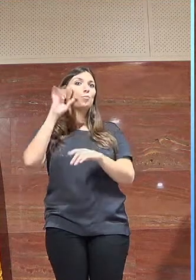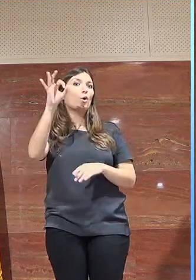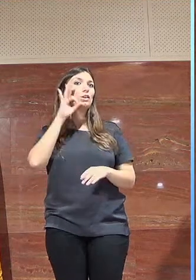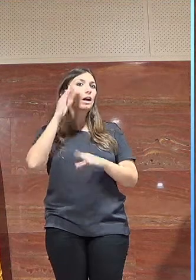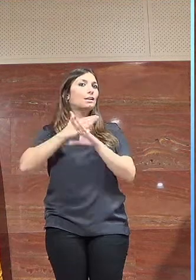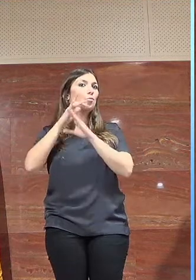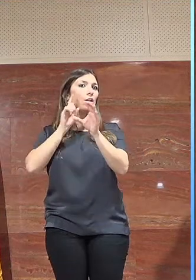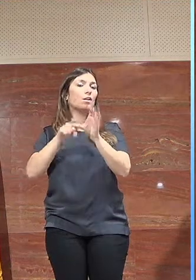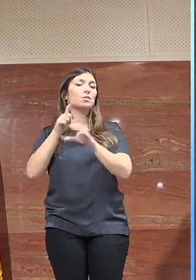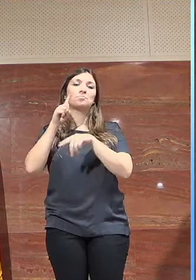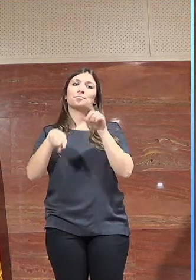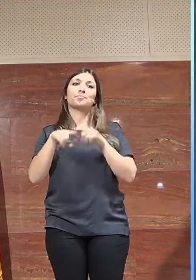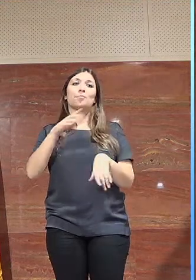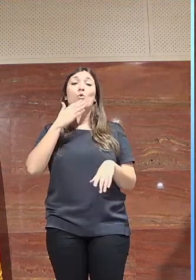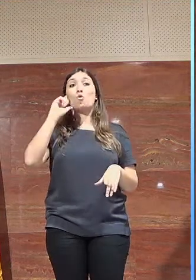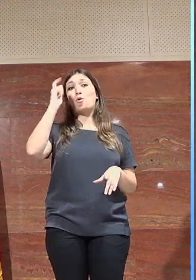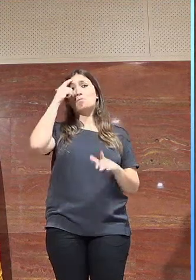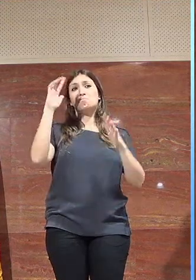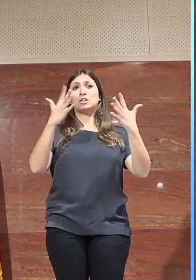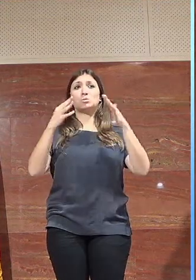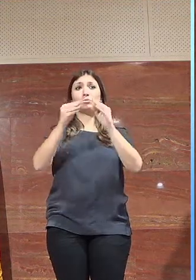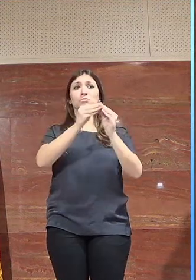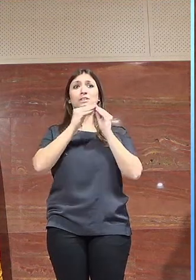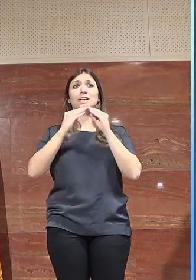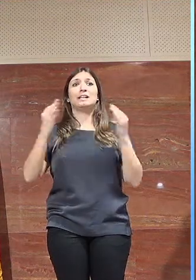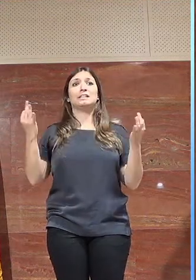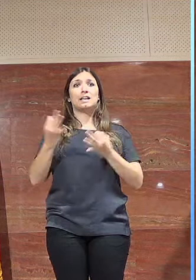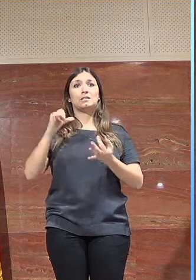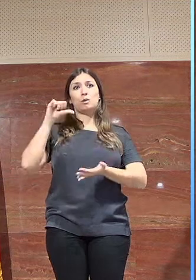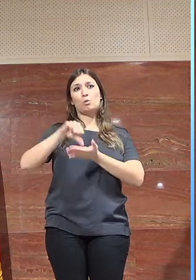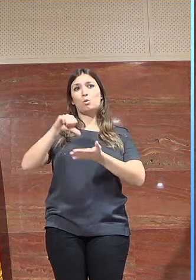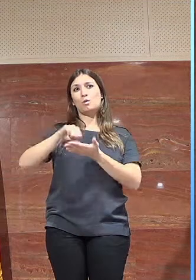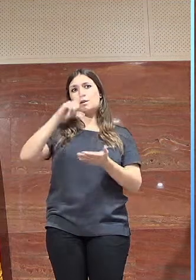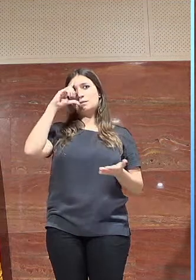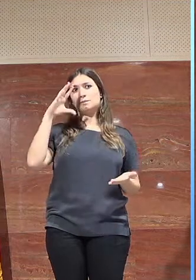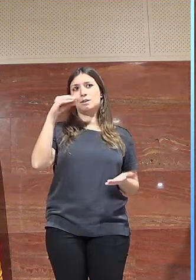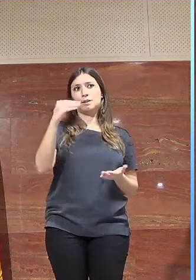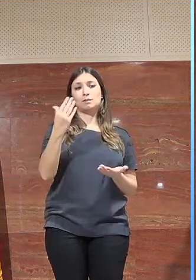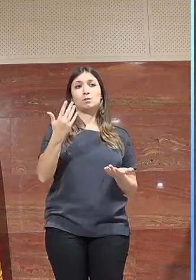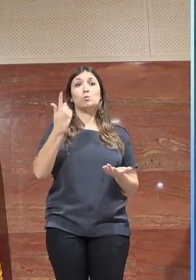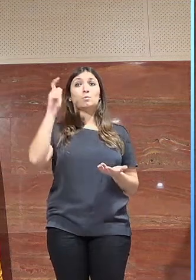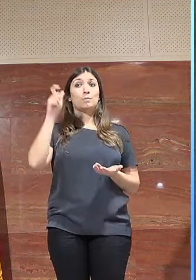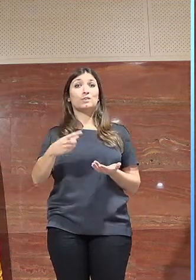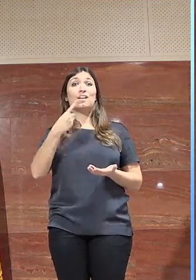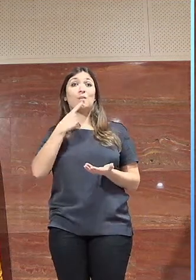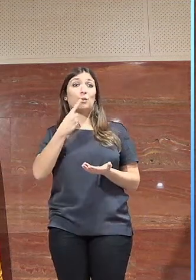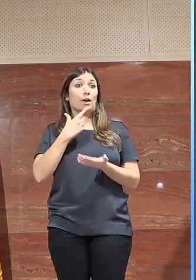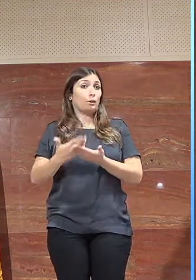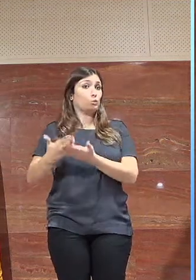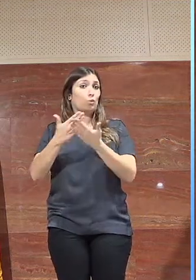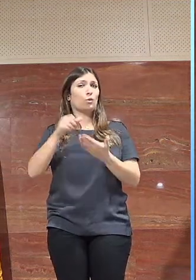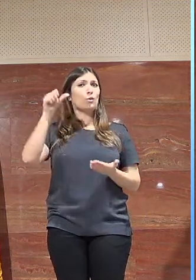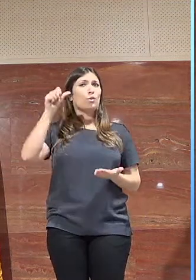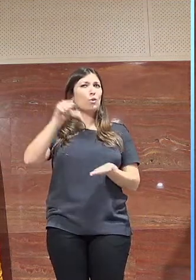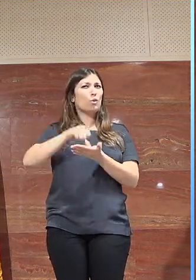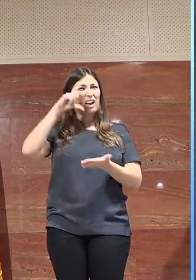del concepto, un concepto más o menos homogéneo de lo que se entiende por ciudad inteligente, alguien decía en el estudio, ciudad inteligente es tantas